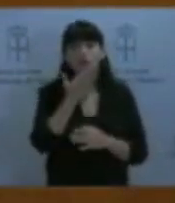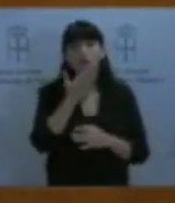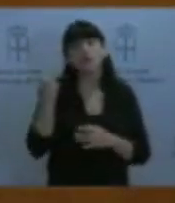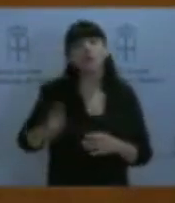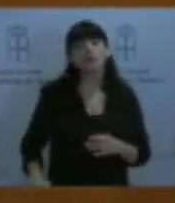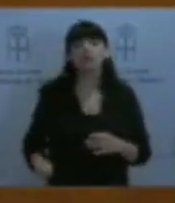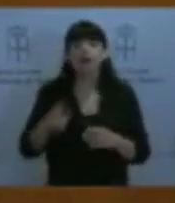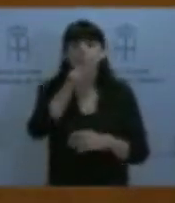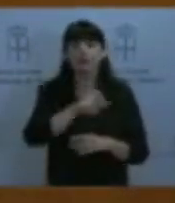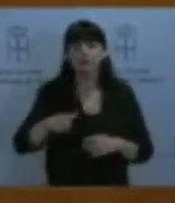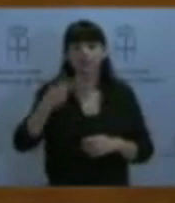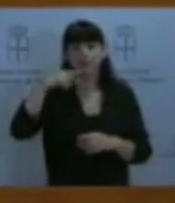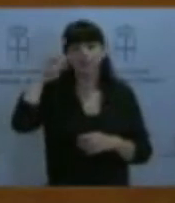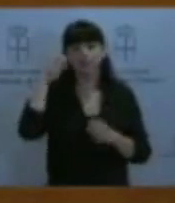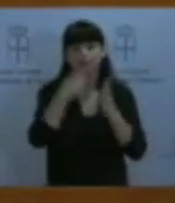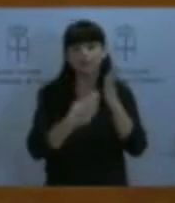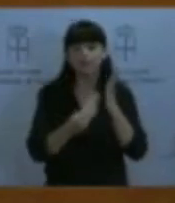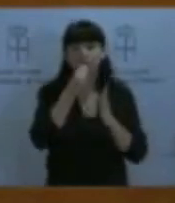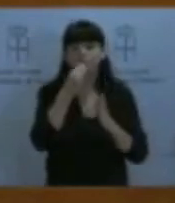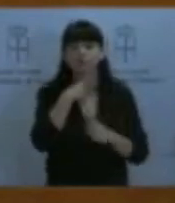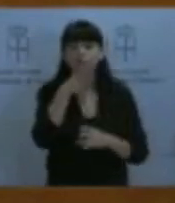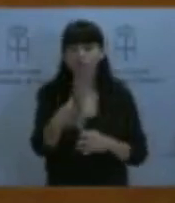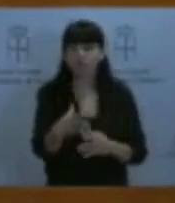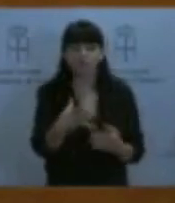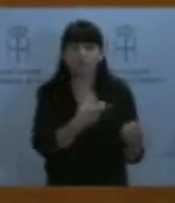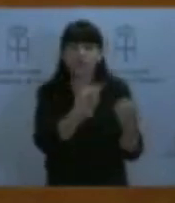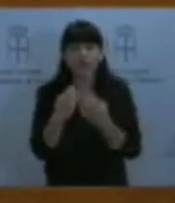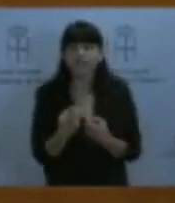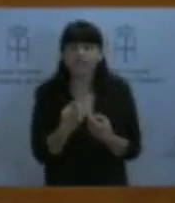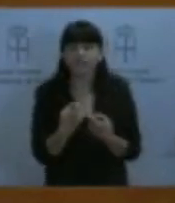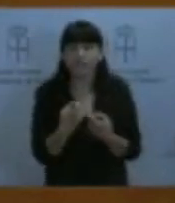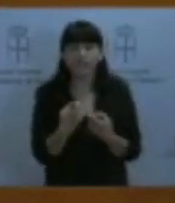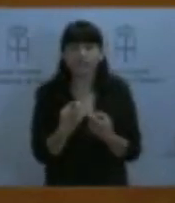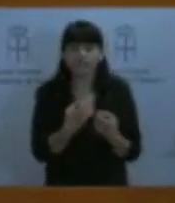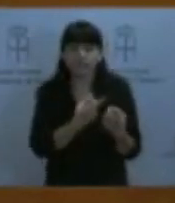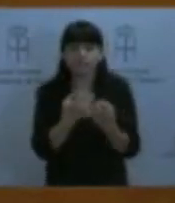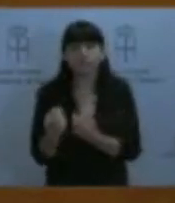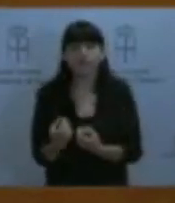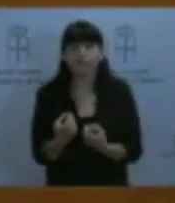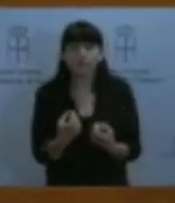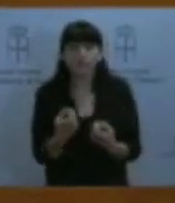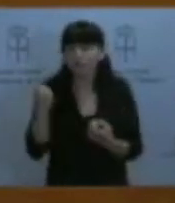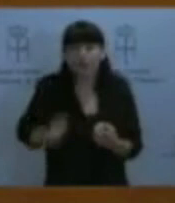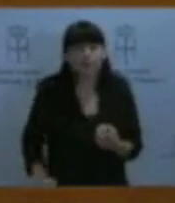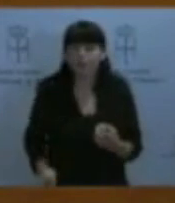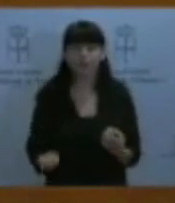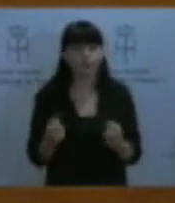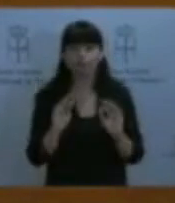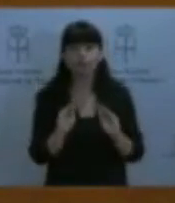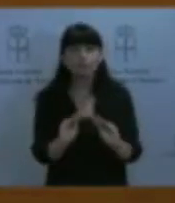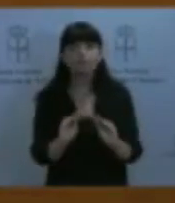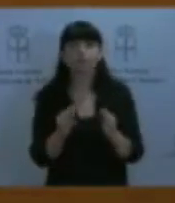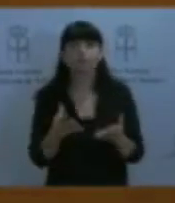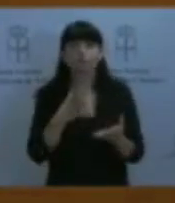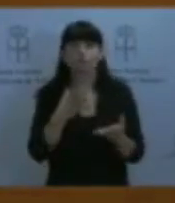nutricionistas, porque es una condición necesaria para el desarrollo y el desempeño de una profesión fundamental para la defensa de